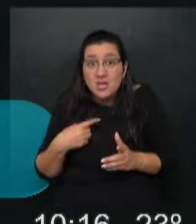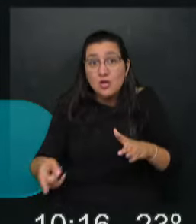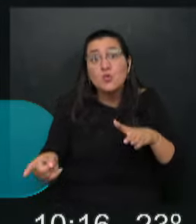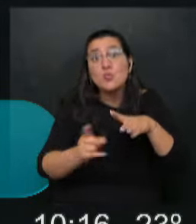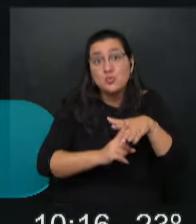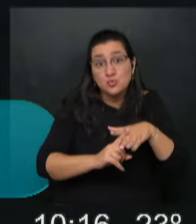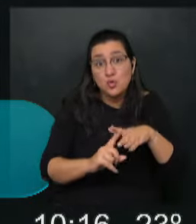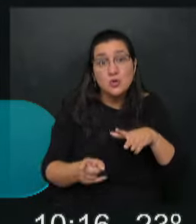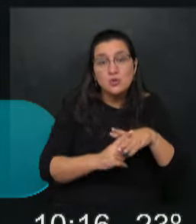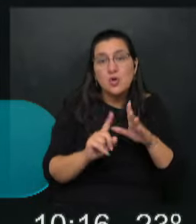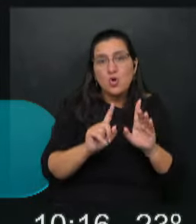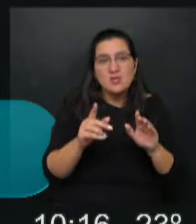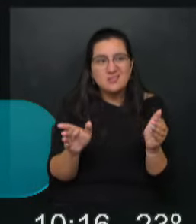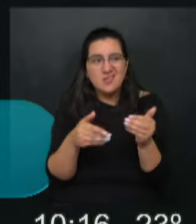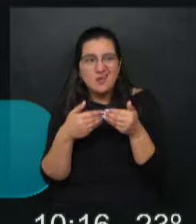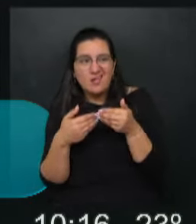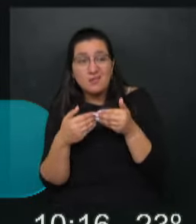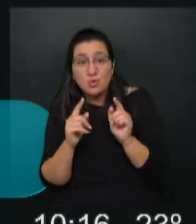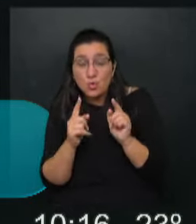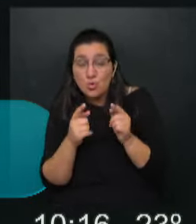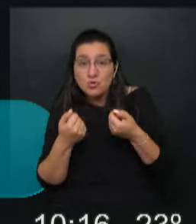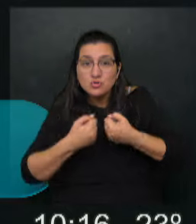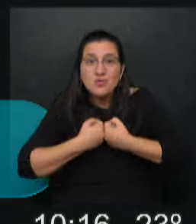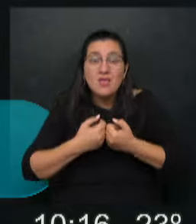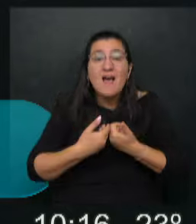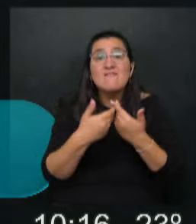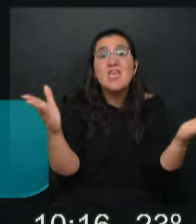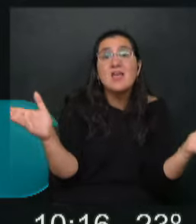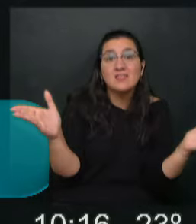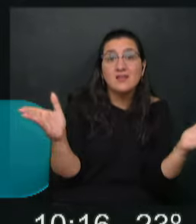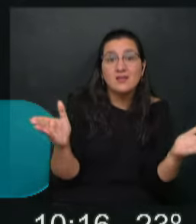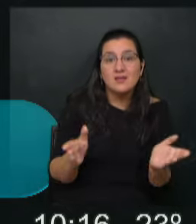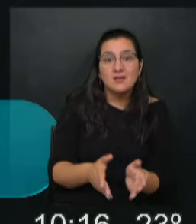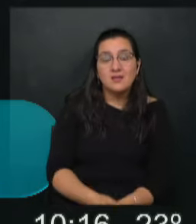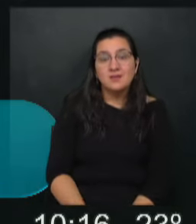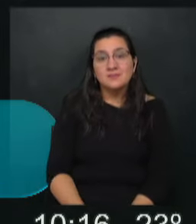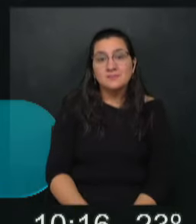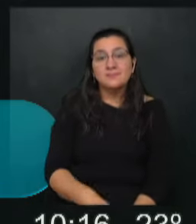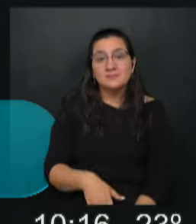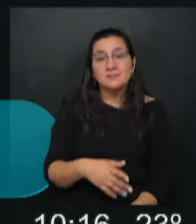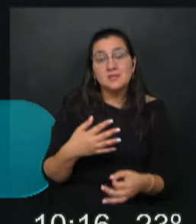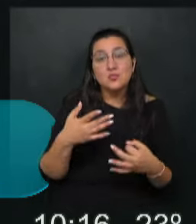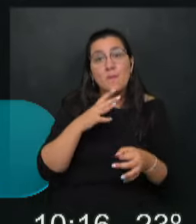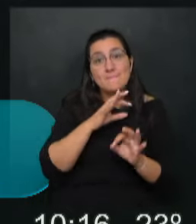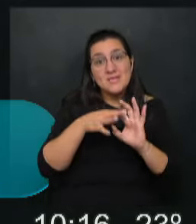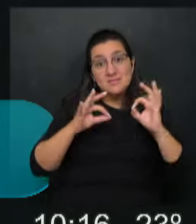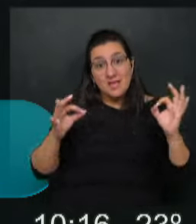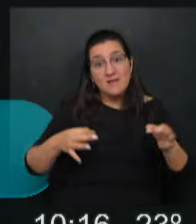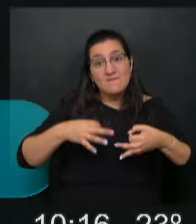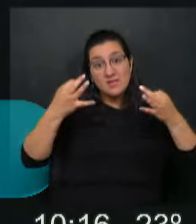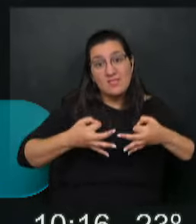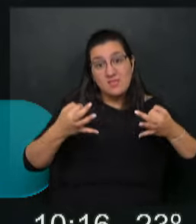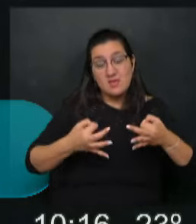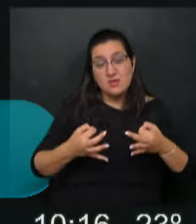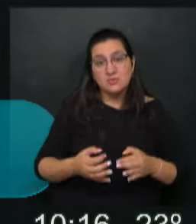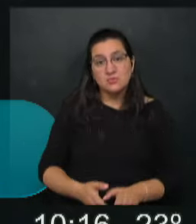es no cerrándose, sino tratando de tener un mensaje verdadero, contundente, si se quiere, haciéndose